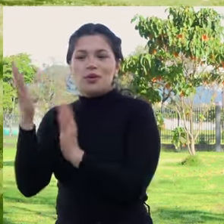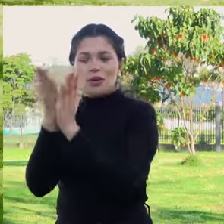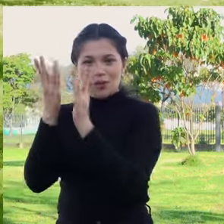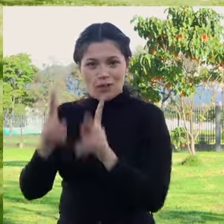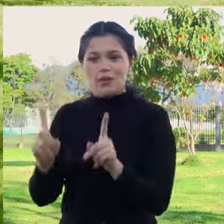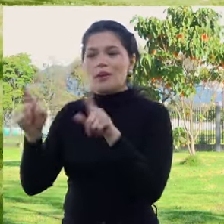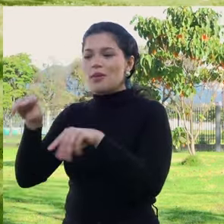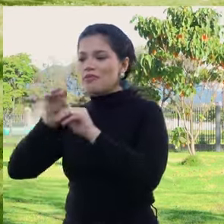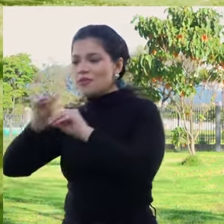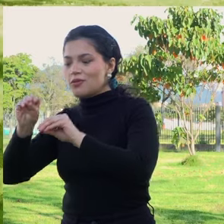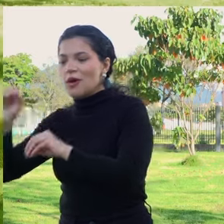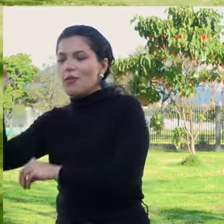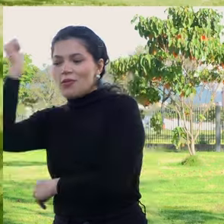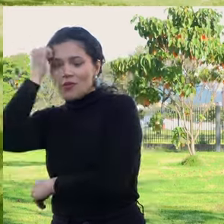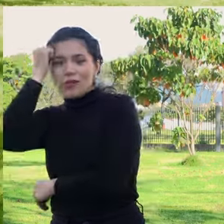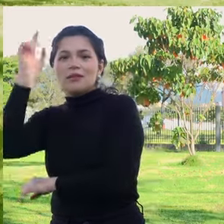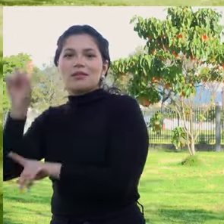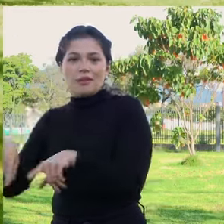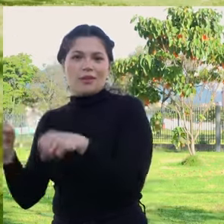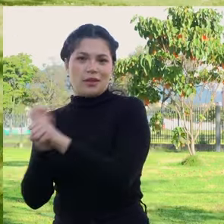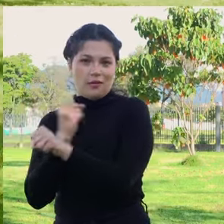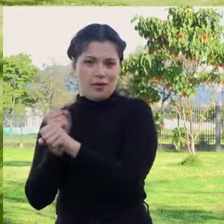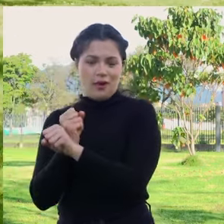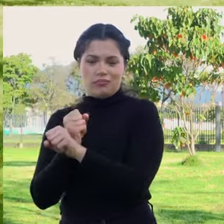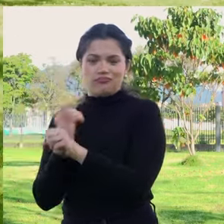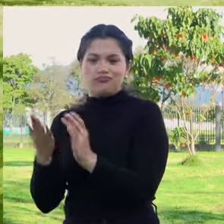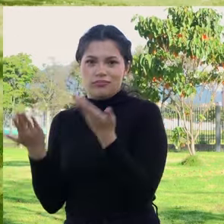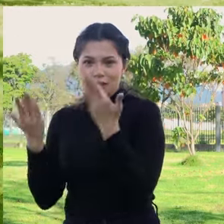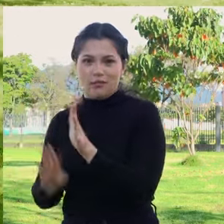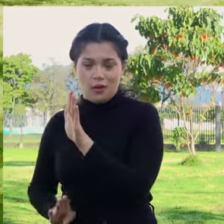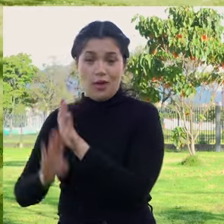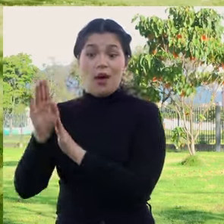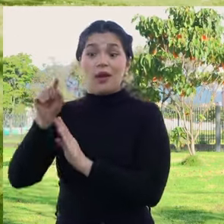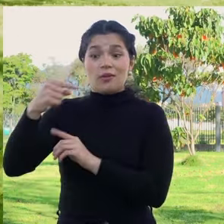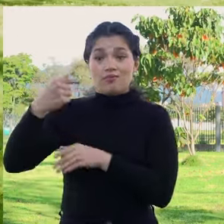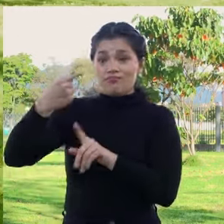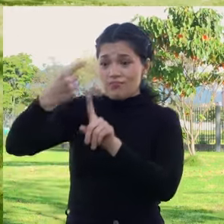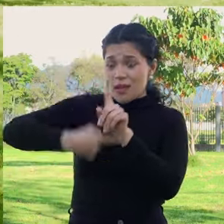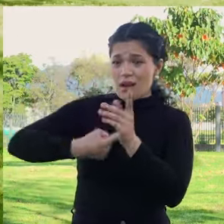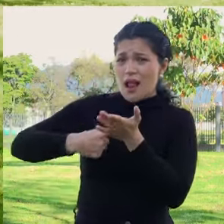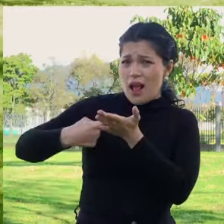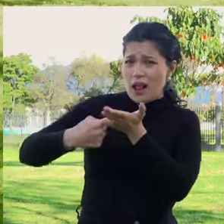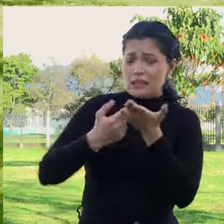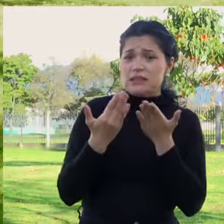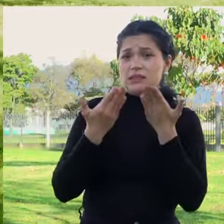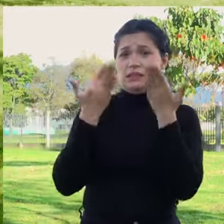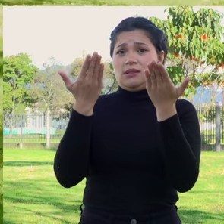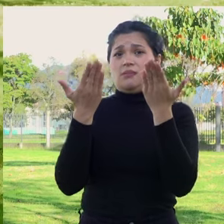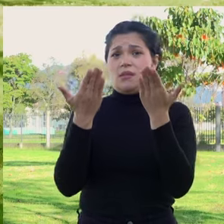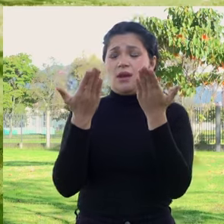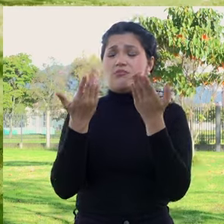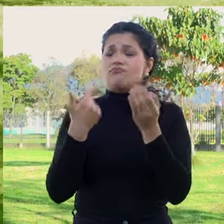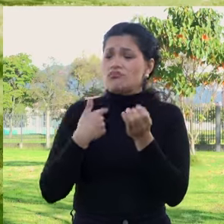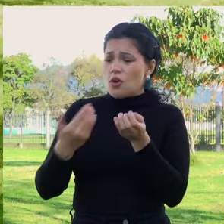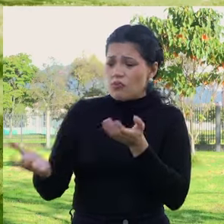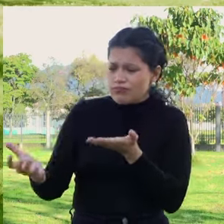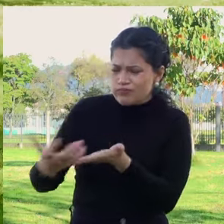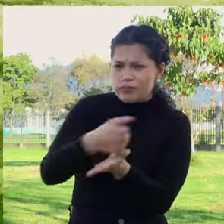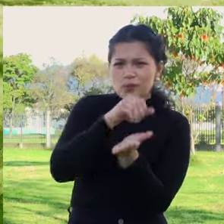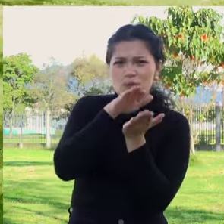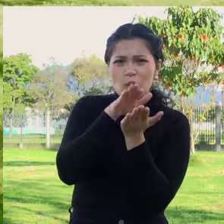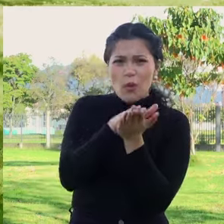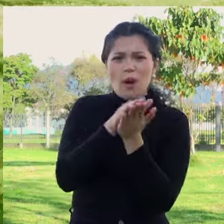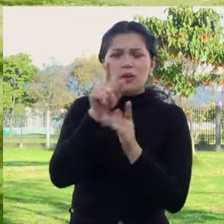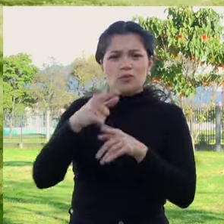y trabajadores. Esos meses de diálogo generaron una serie de insumos muy importantes para los planes de acción de la